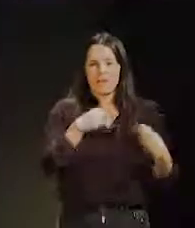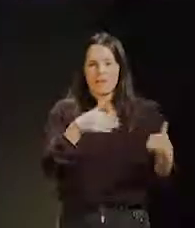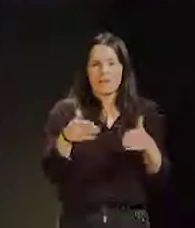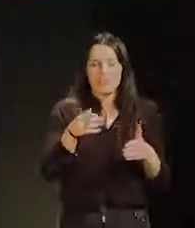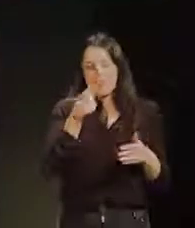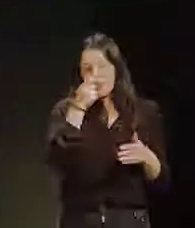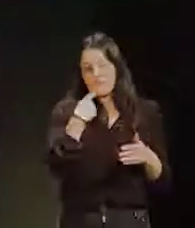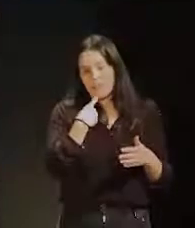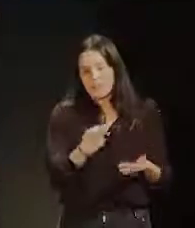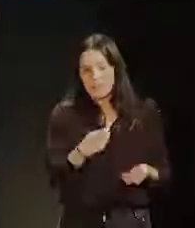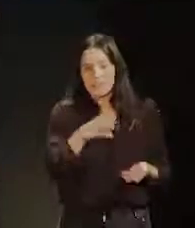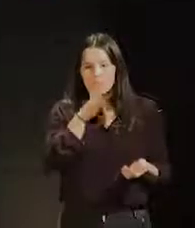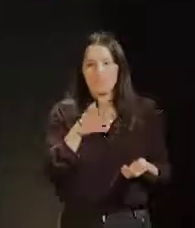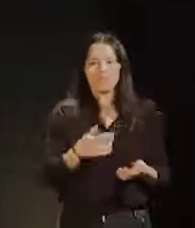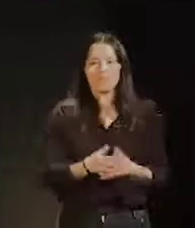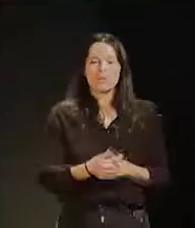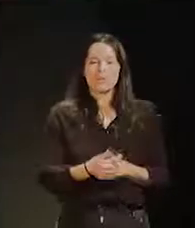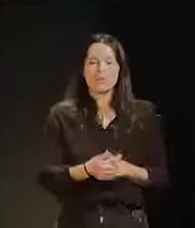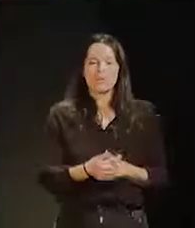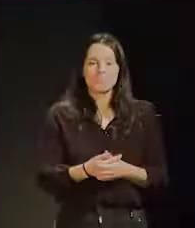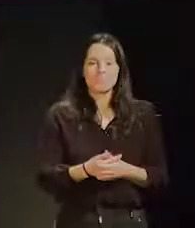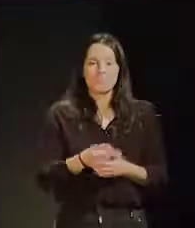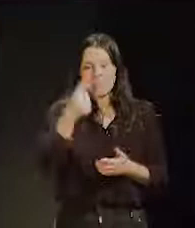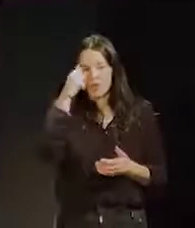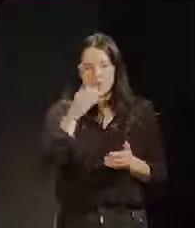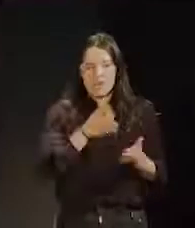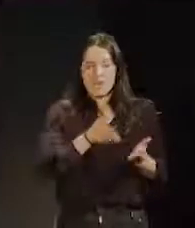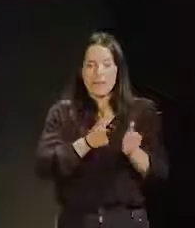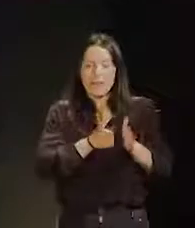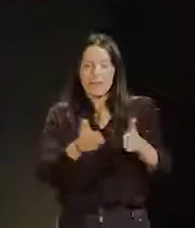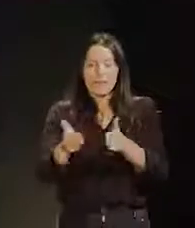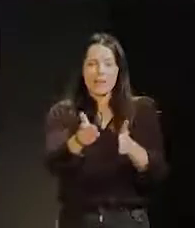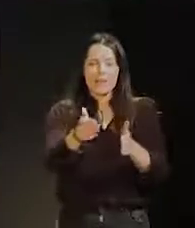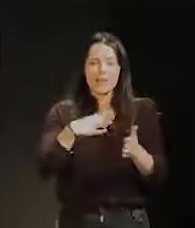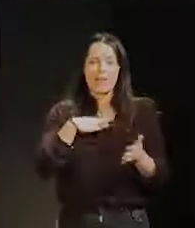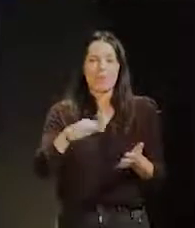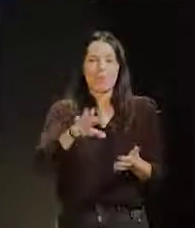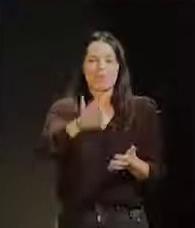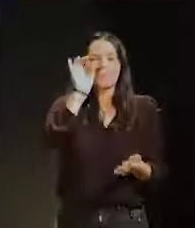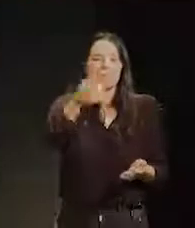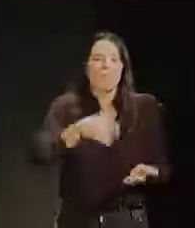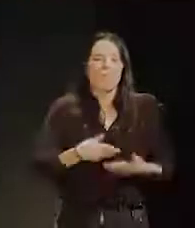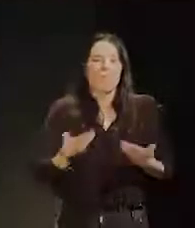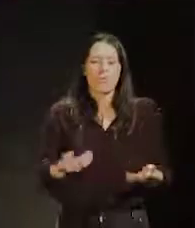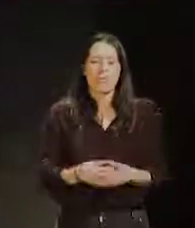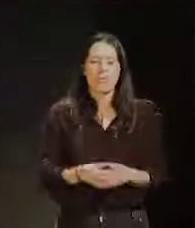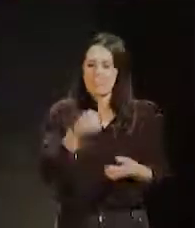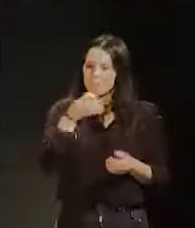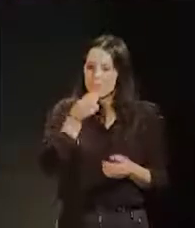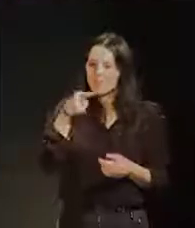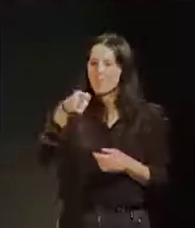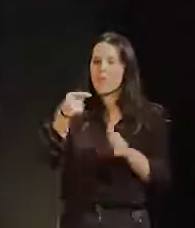no tiene una calle que puede seguir. Seguir. Seguir. Seguir. Seguir. Okay. Muy bien, muy bien, te ponemos un 10 en